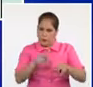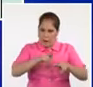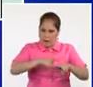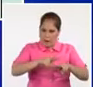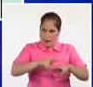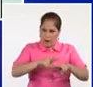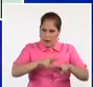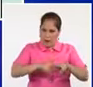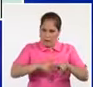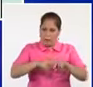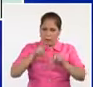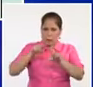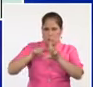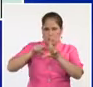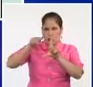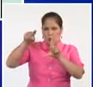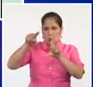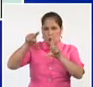poner ahí,